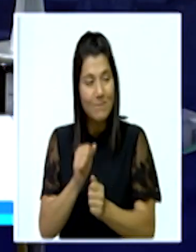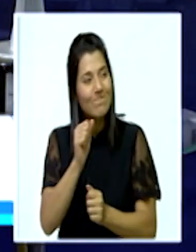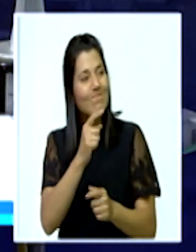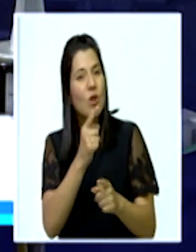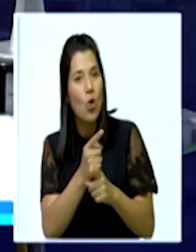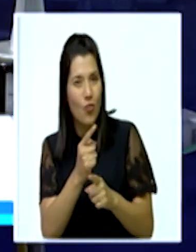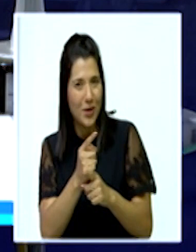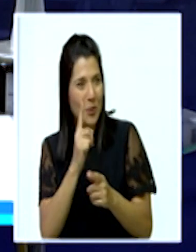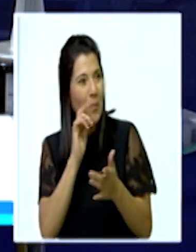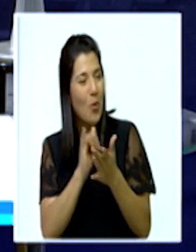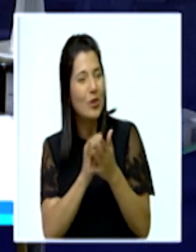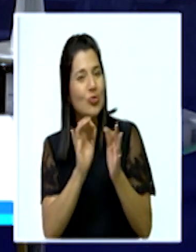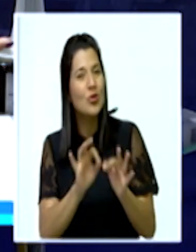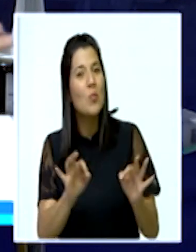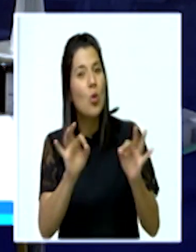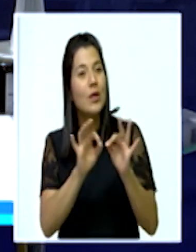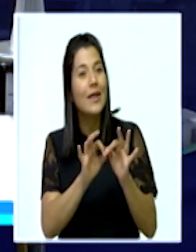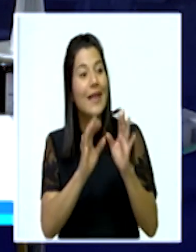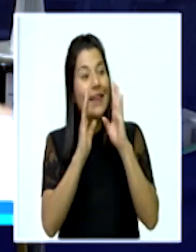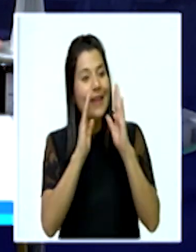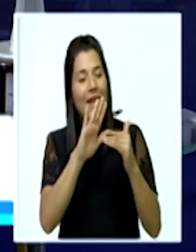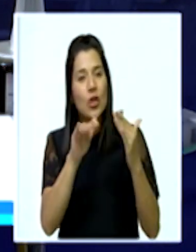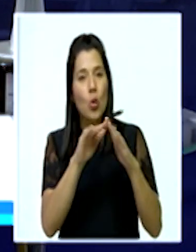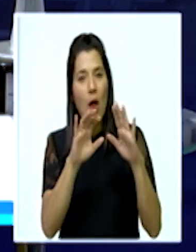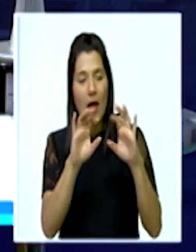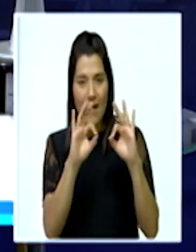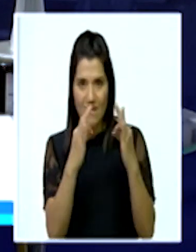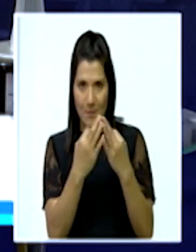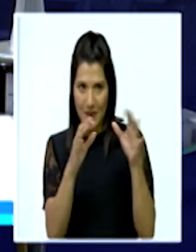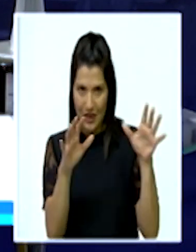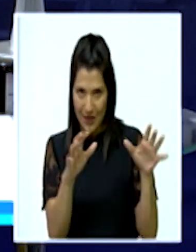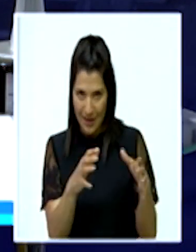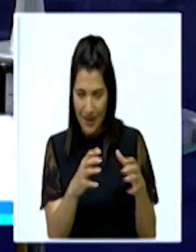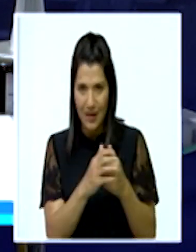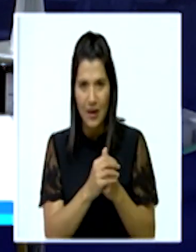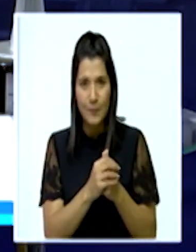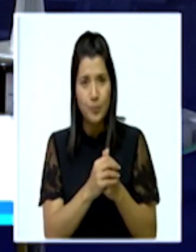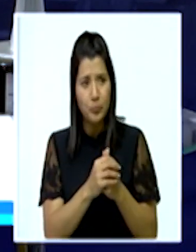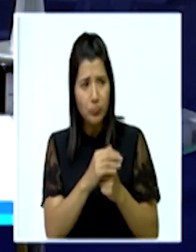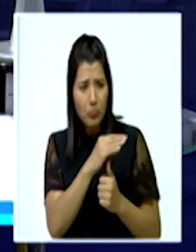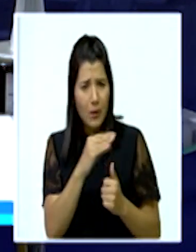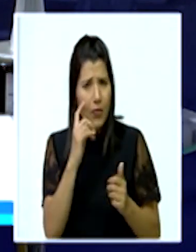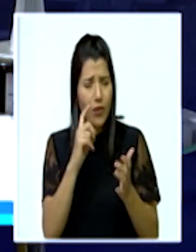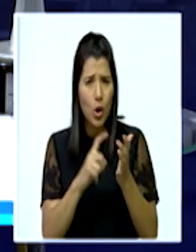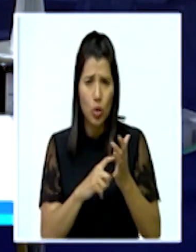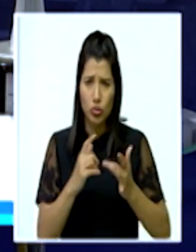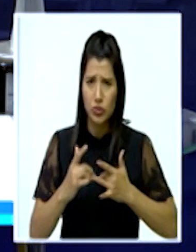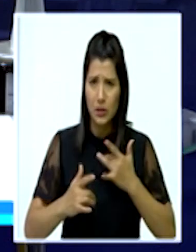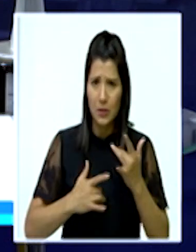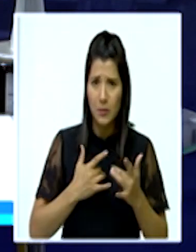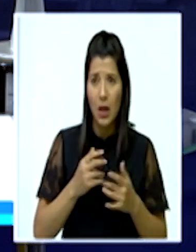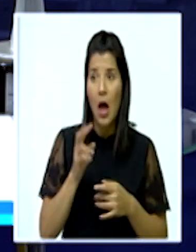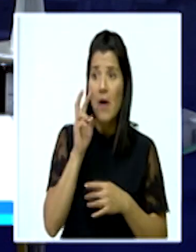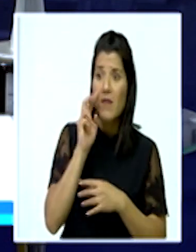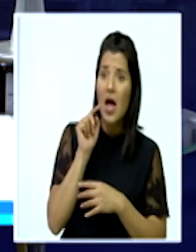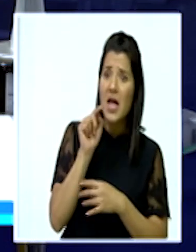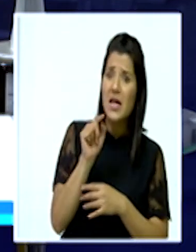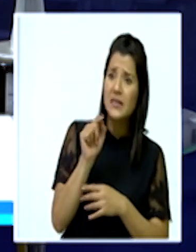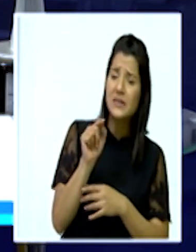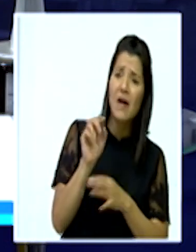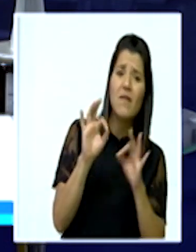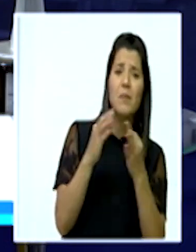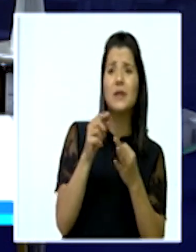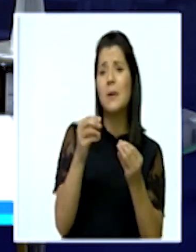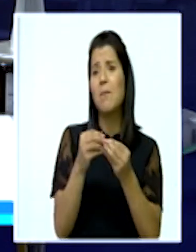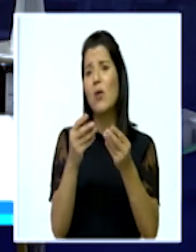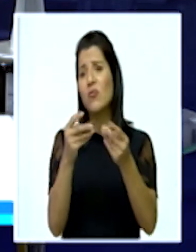idea, normalizar y validar las emociones. Y es decir, mira, en esta familia este lo superó más rápido, este más tarde, este no